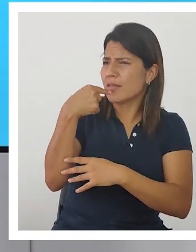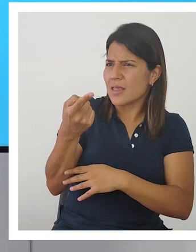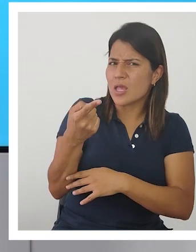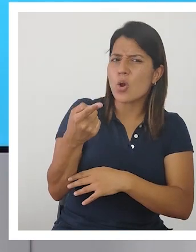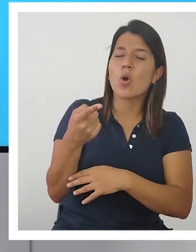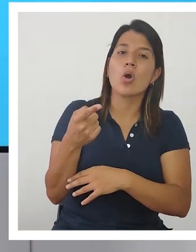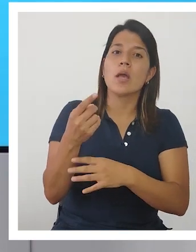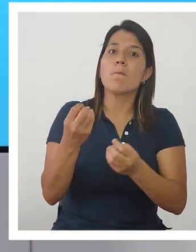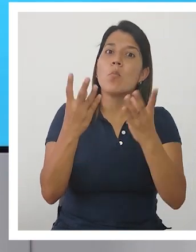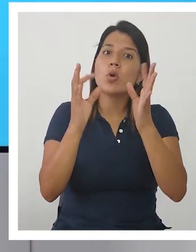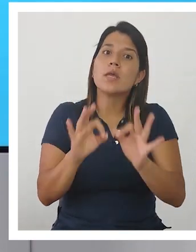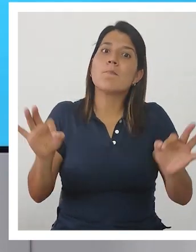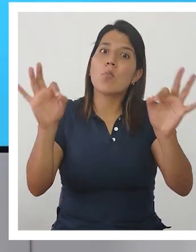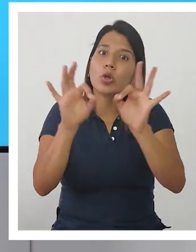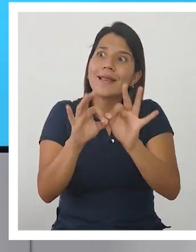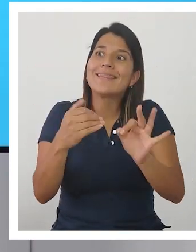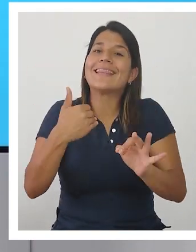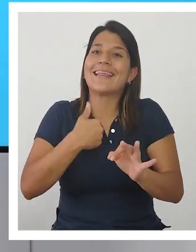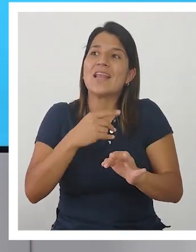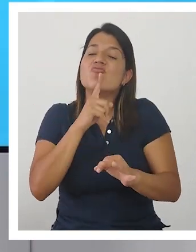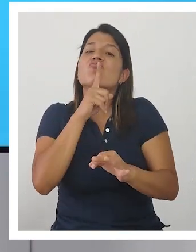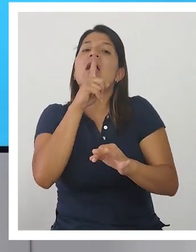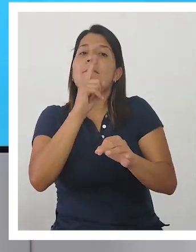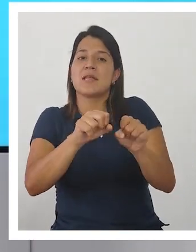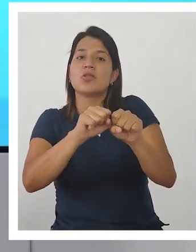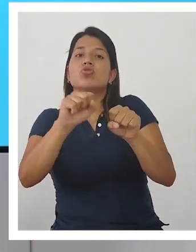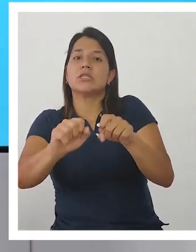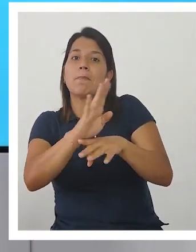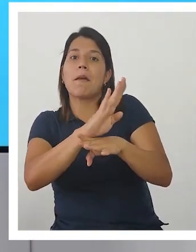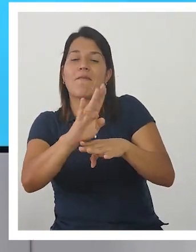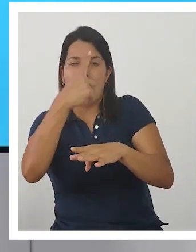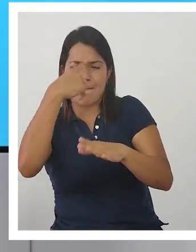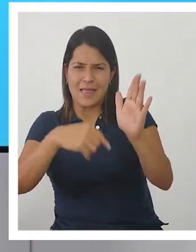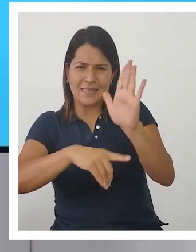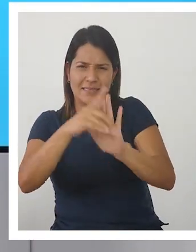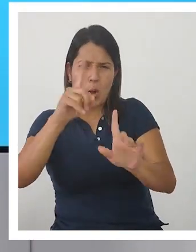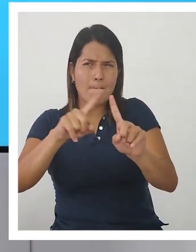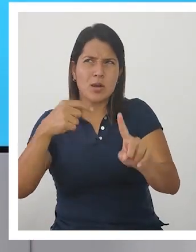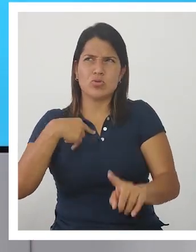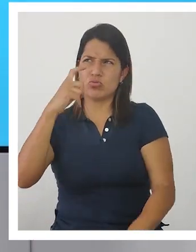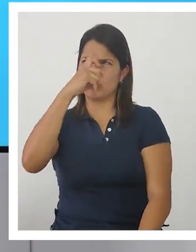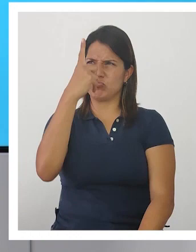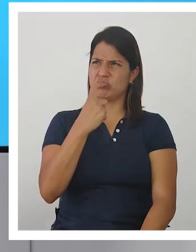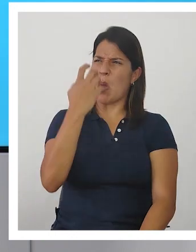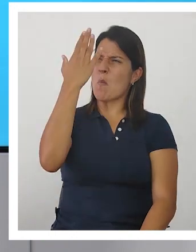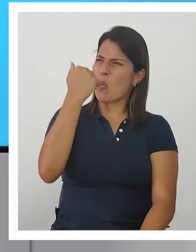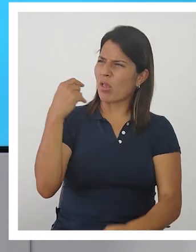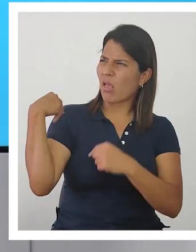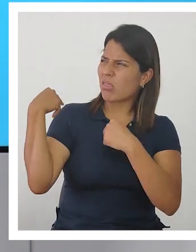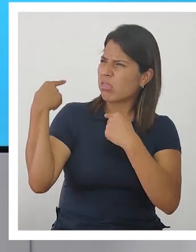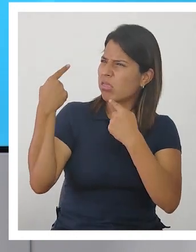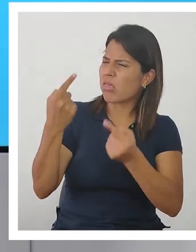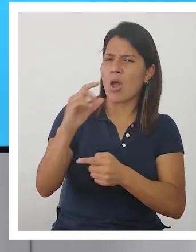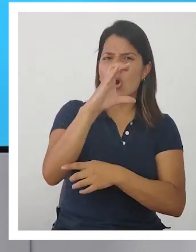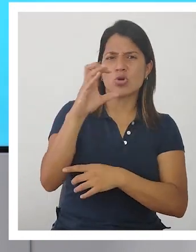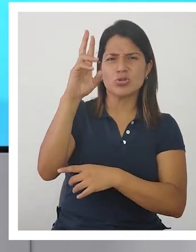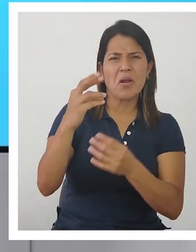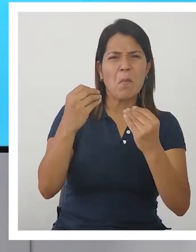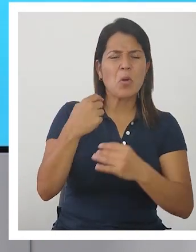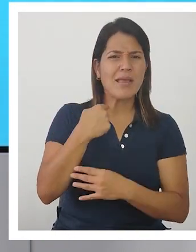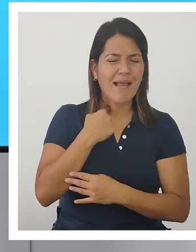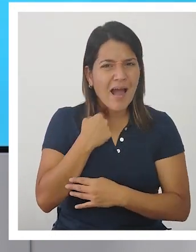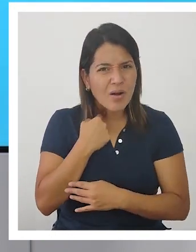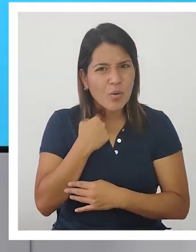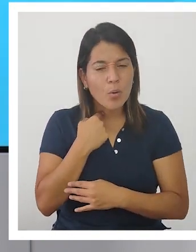verdadera banca de desarrollo. Pero yo le pregunto, ¿por qué históricamente nuestro país es tan caro? ¿Por qué es tan difícil este